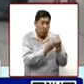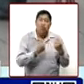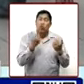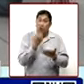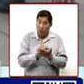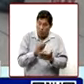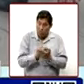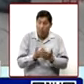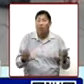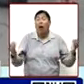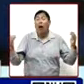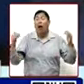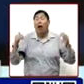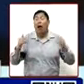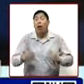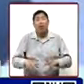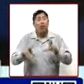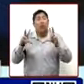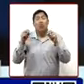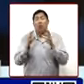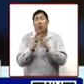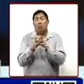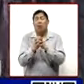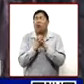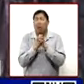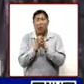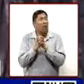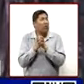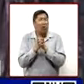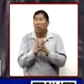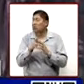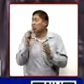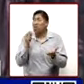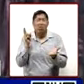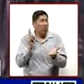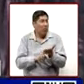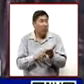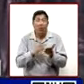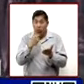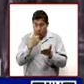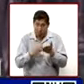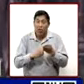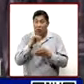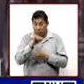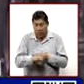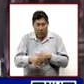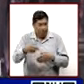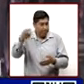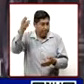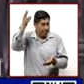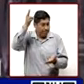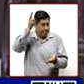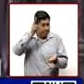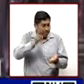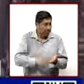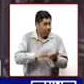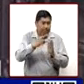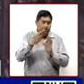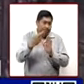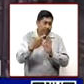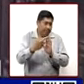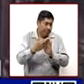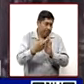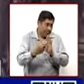entrado en crisis pedían de que no se haga esta promulgación. Si bien el 1 de mayo vamos a tener promulgado el decreto y la